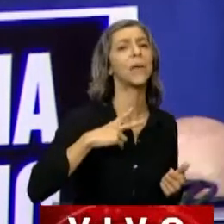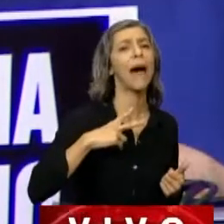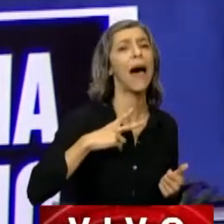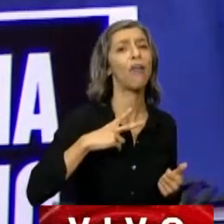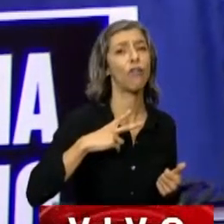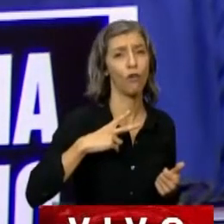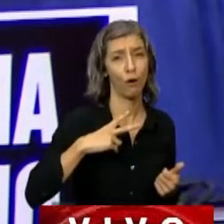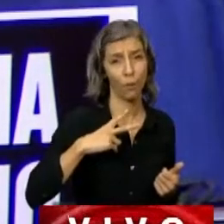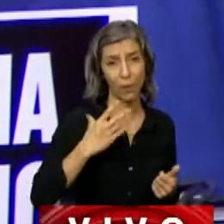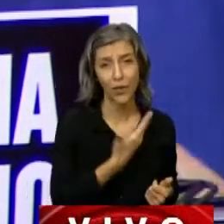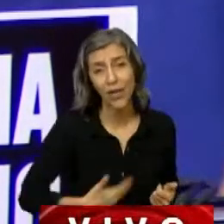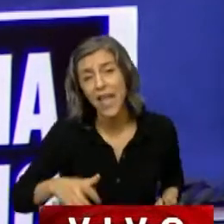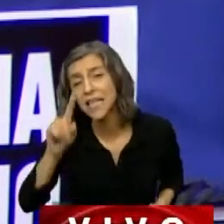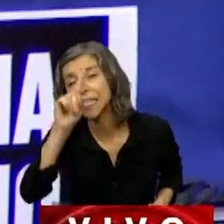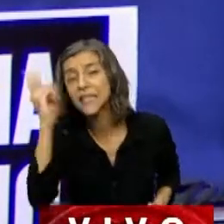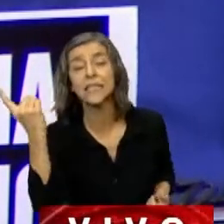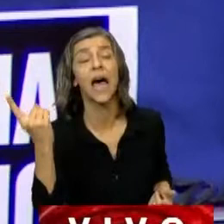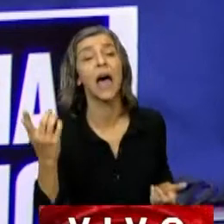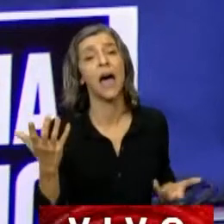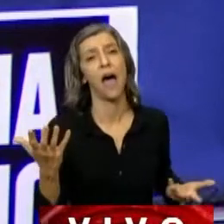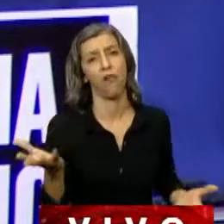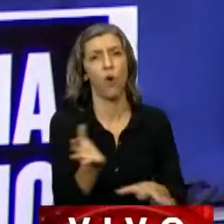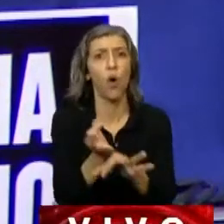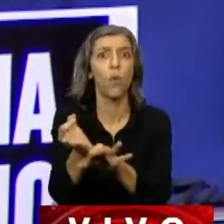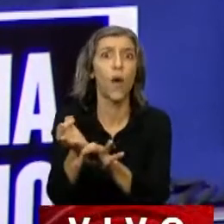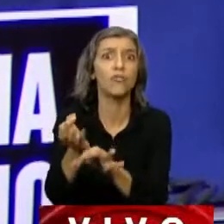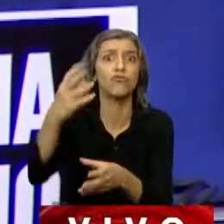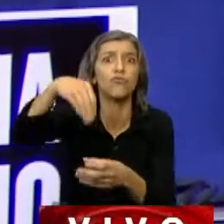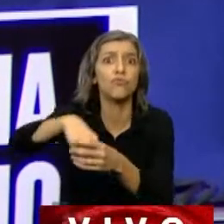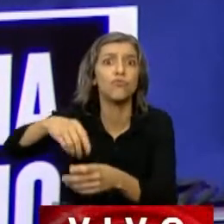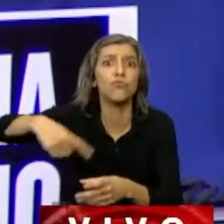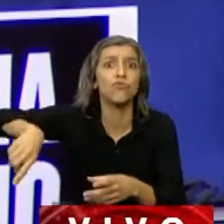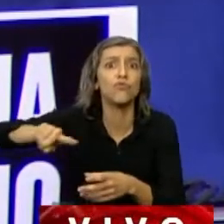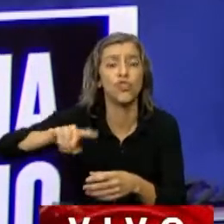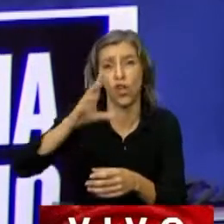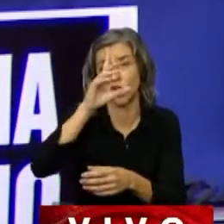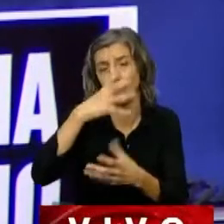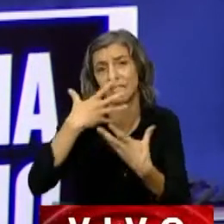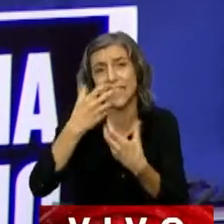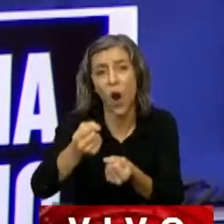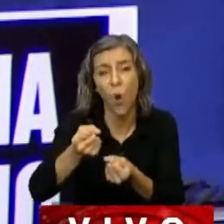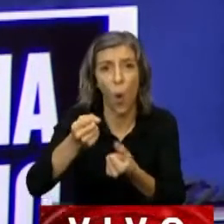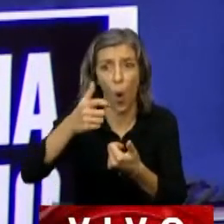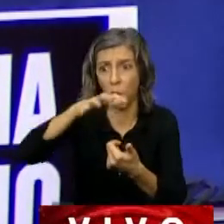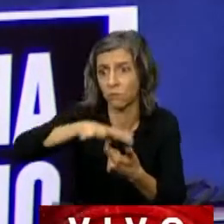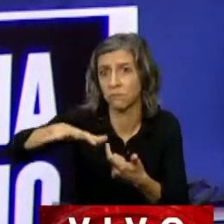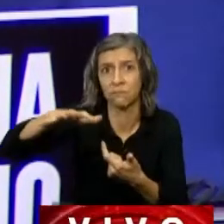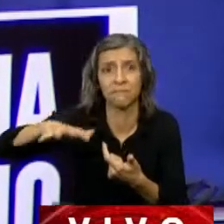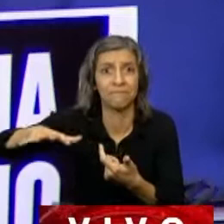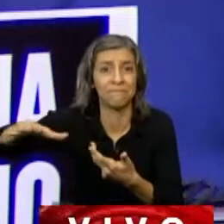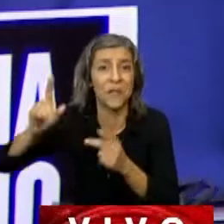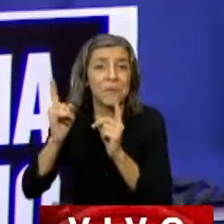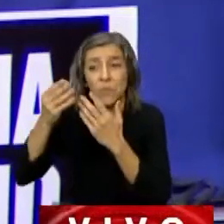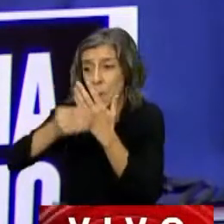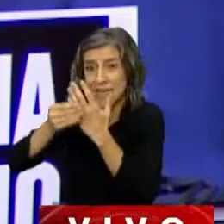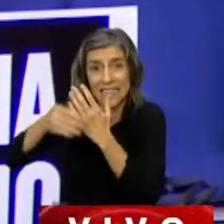el Estado, en educación, como acá se mencionó, en salud, en todos los rubros, en los ministerios de los que